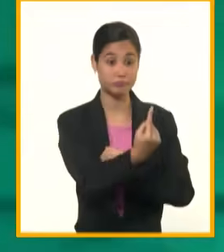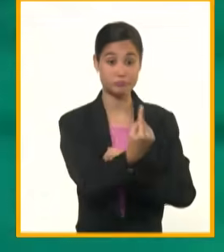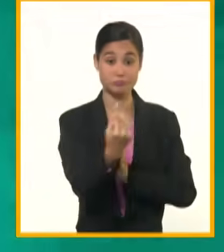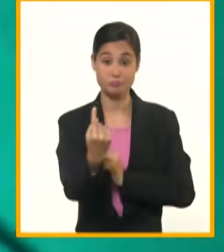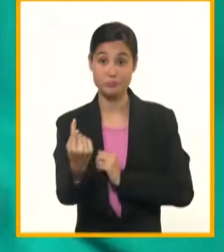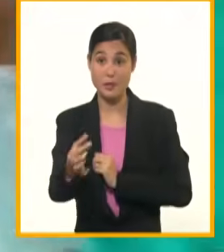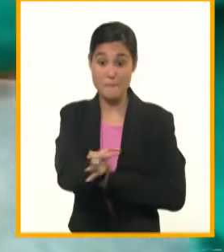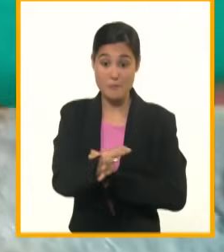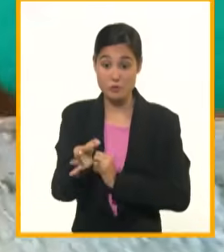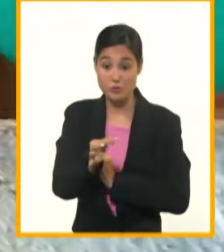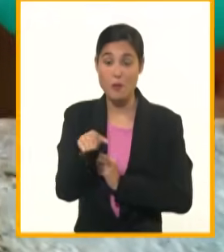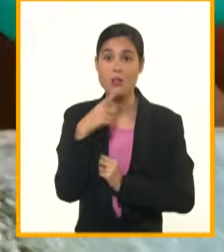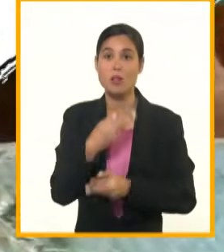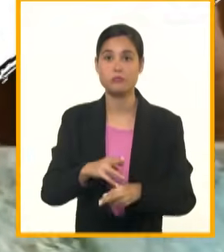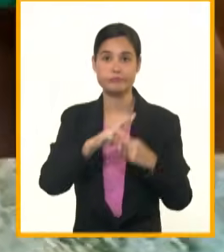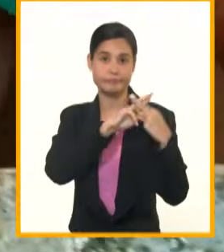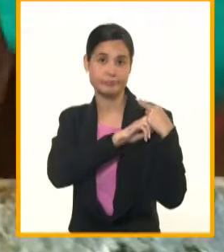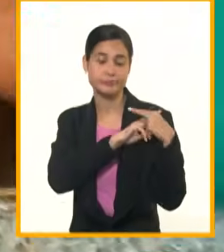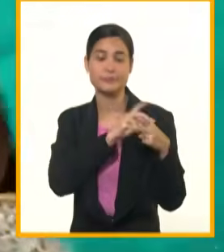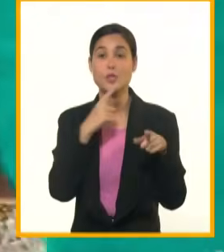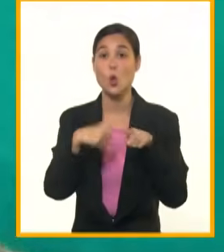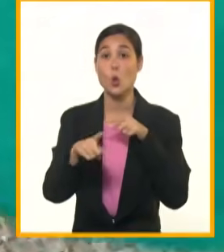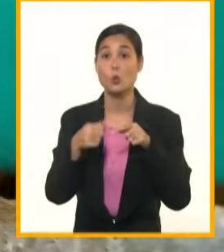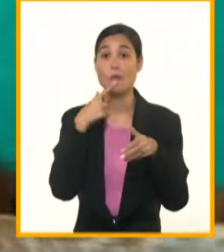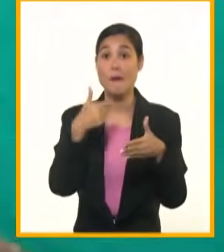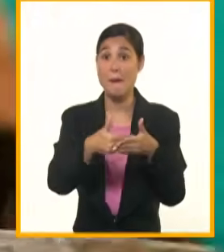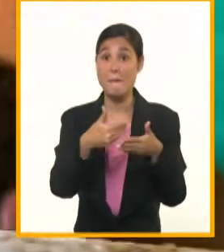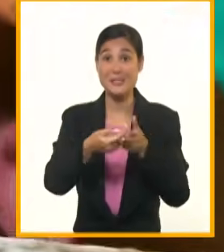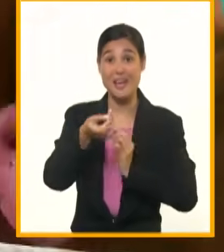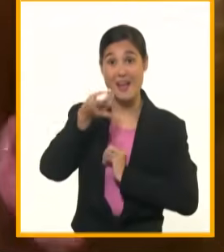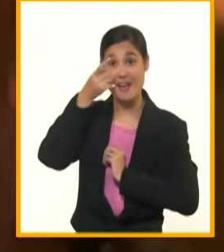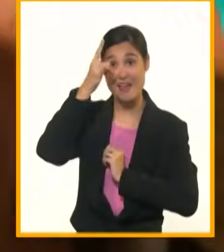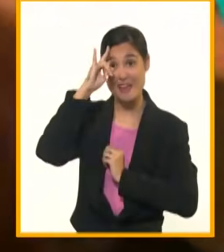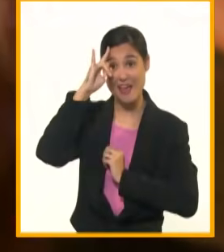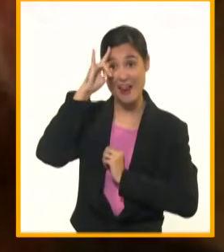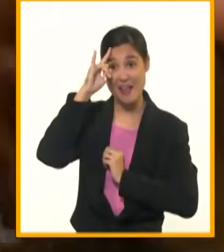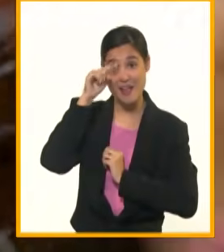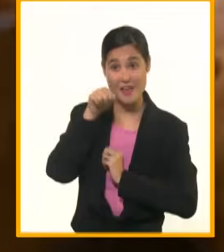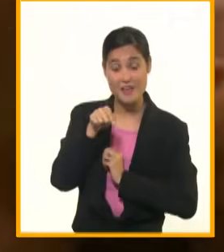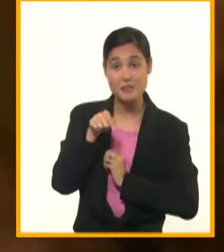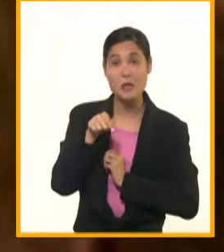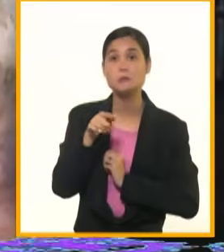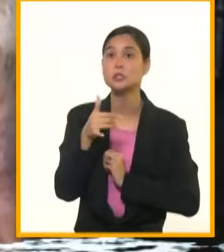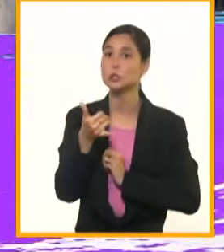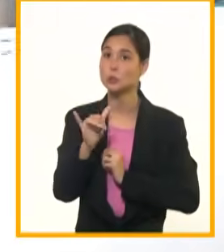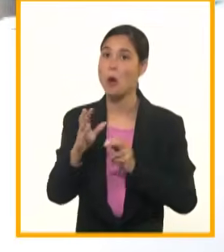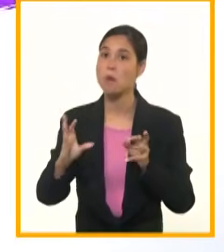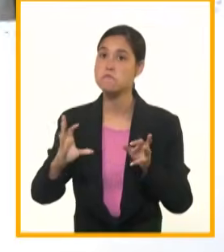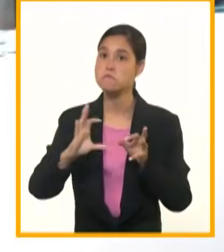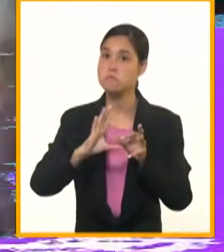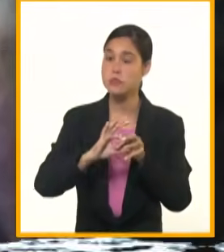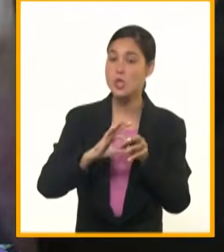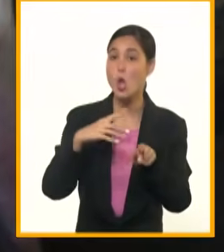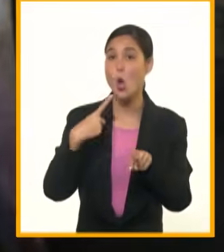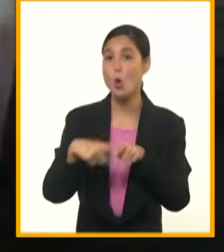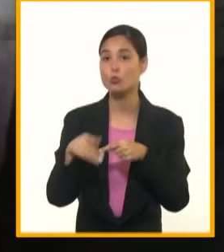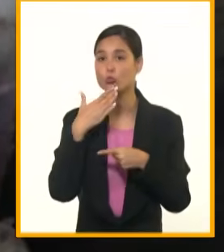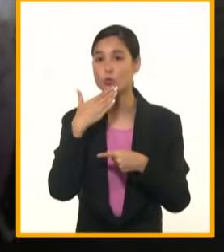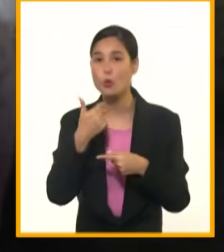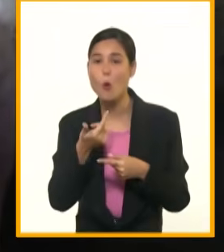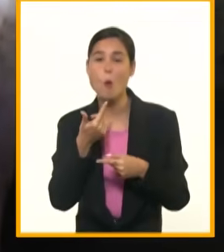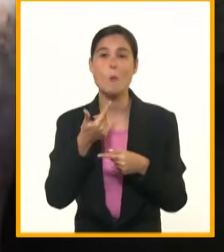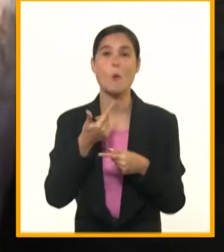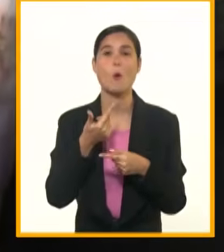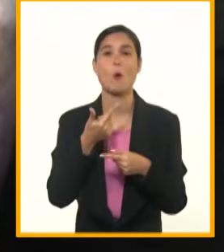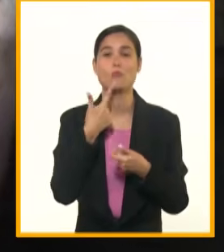Las empresas de la ganadería también pasaron a este grupo empresarial, las empresas genéticas, y así hemos ido desarrollando la provincia